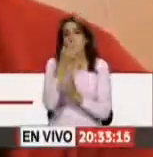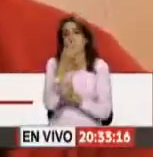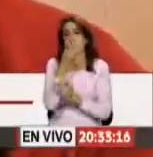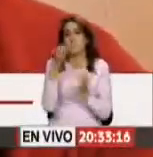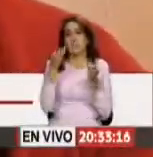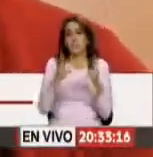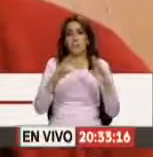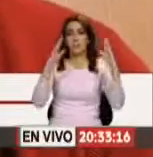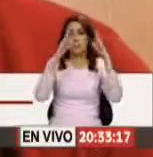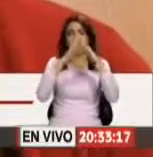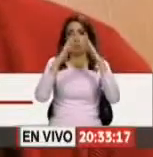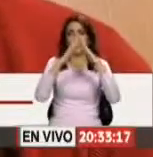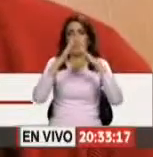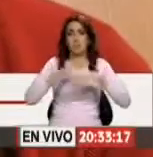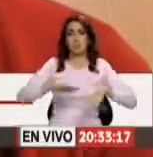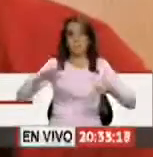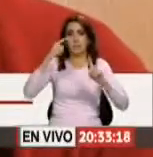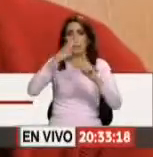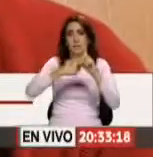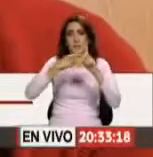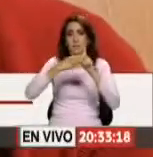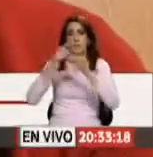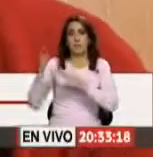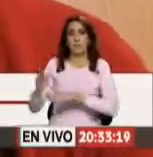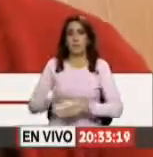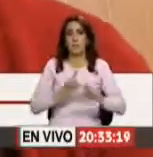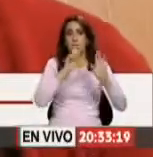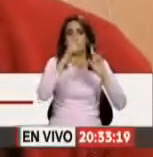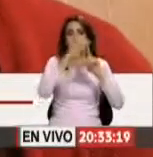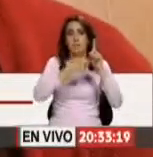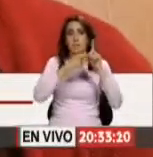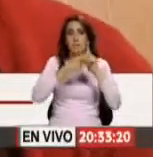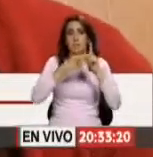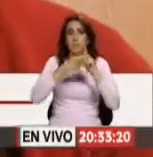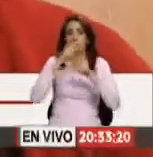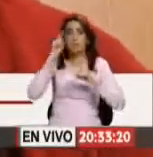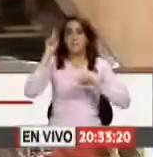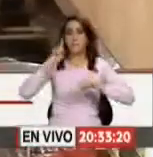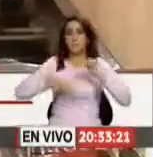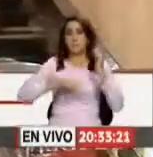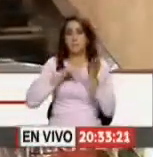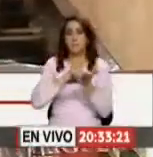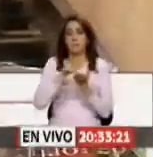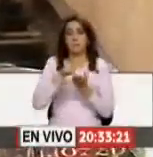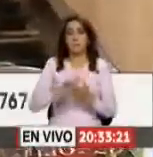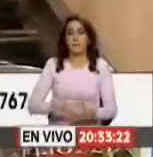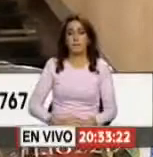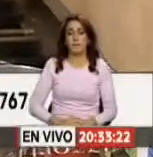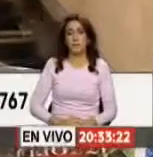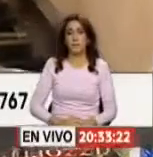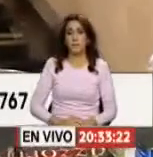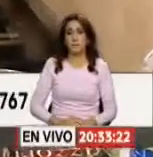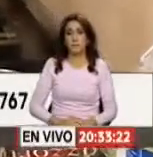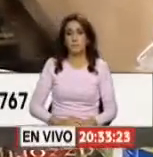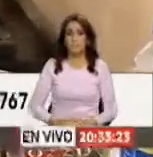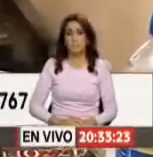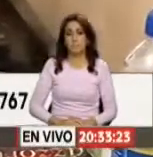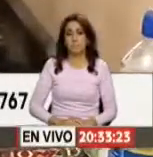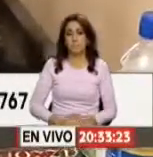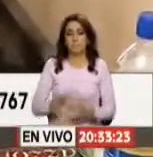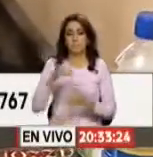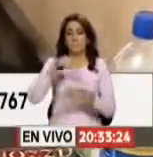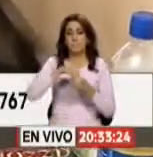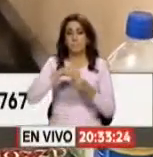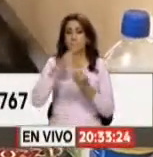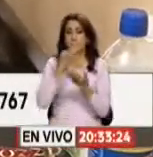casita, porque ya no avanzo a pagar el arriendo. Estoy debiendo de 6 meses de arriendo, ya no puedo. Explica que sus ingresos son escasos. Junto